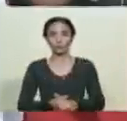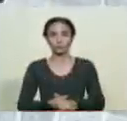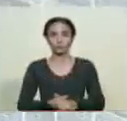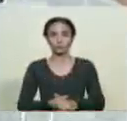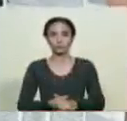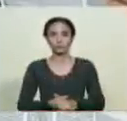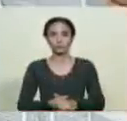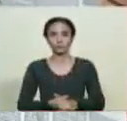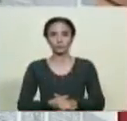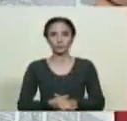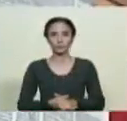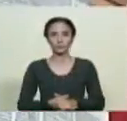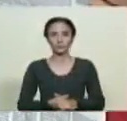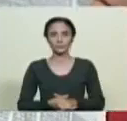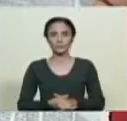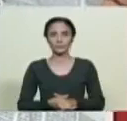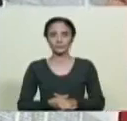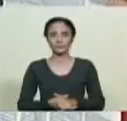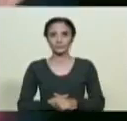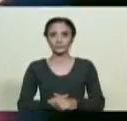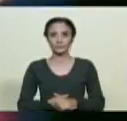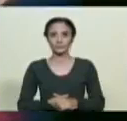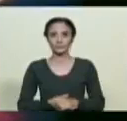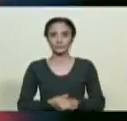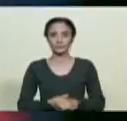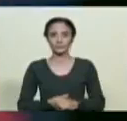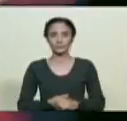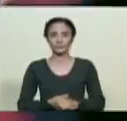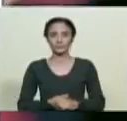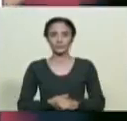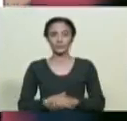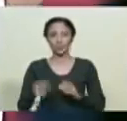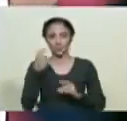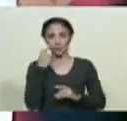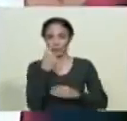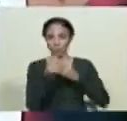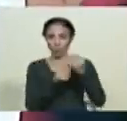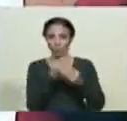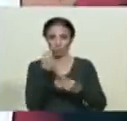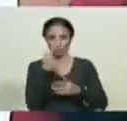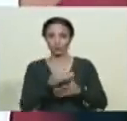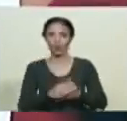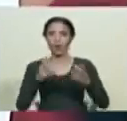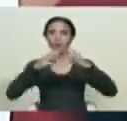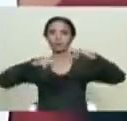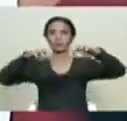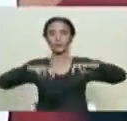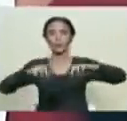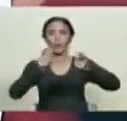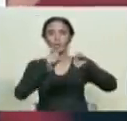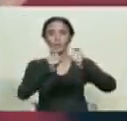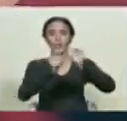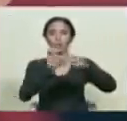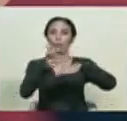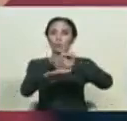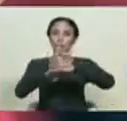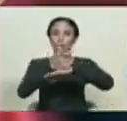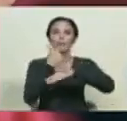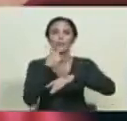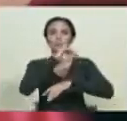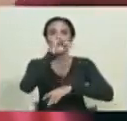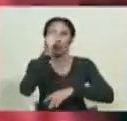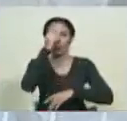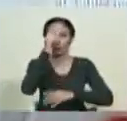¿Cuál es? Aquí está. Este es tu pelo. ¿Se ve? Sentamos al gobierno, dice Julio